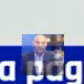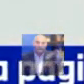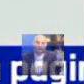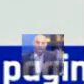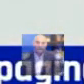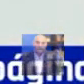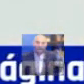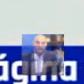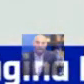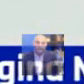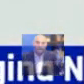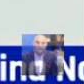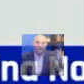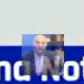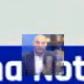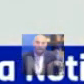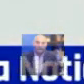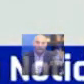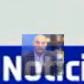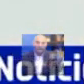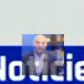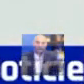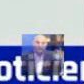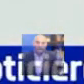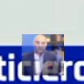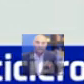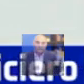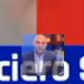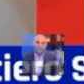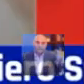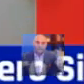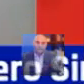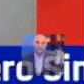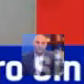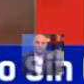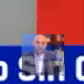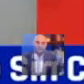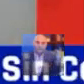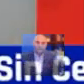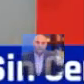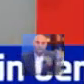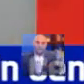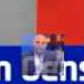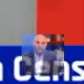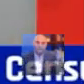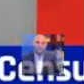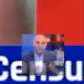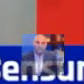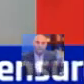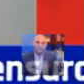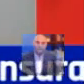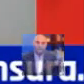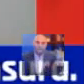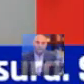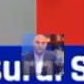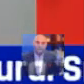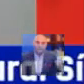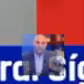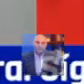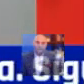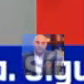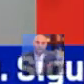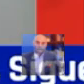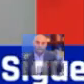200 años de independencia, más allá de que haya entrado o que se festeje la